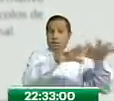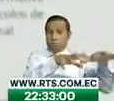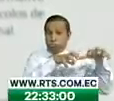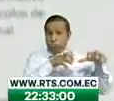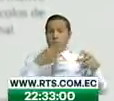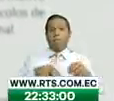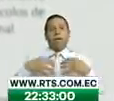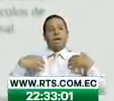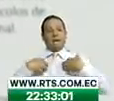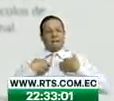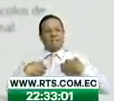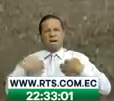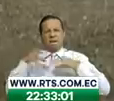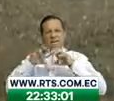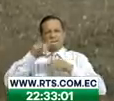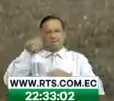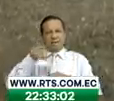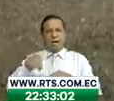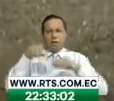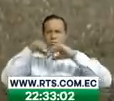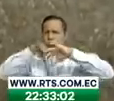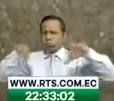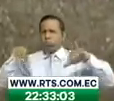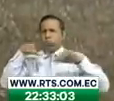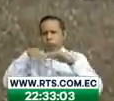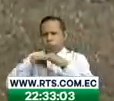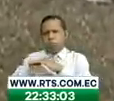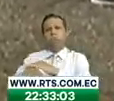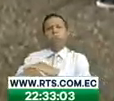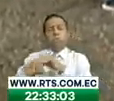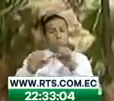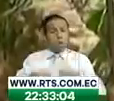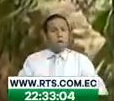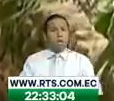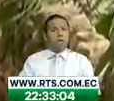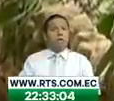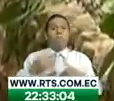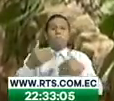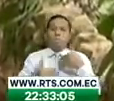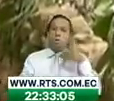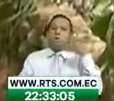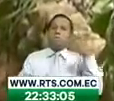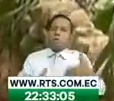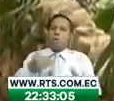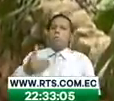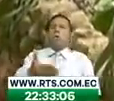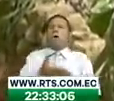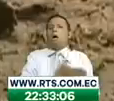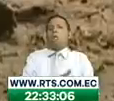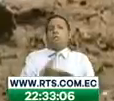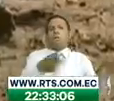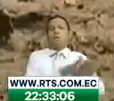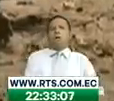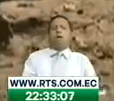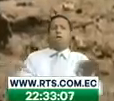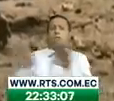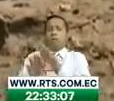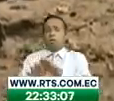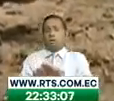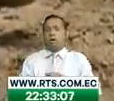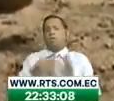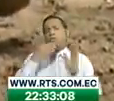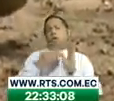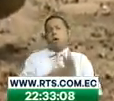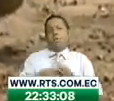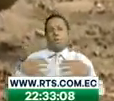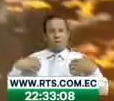con ciertas restricciones. Espacios que poco a poco se activan luego de pasar varios meses detenidos. En el caso del zoológico